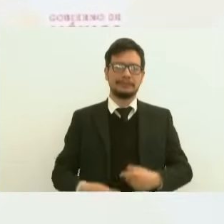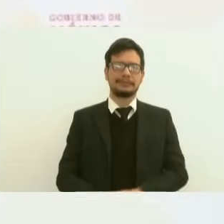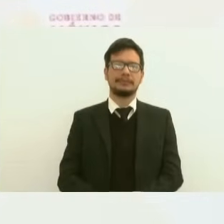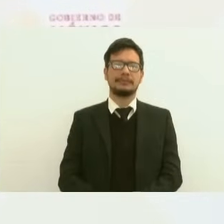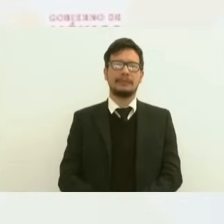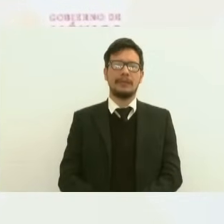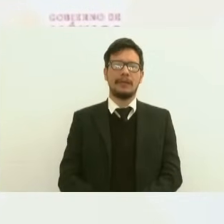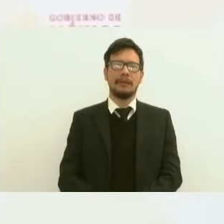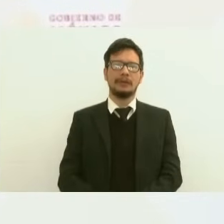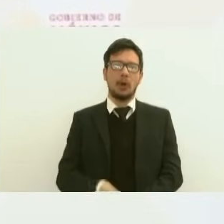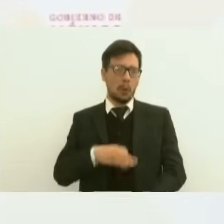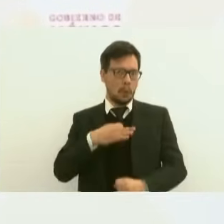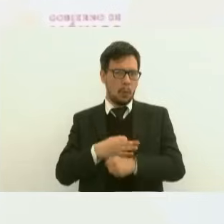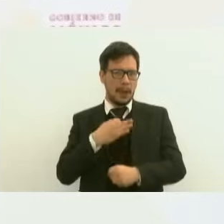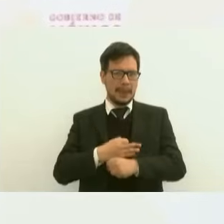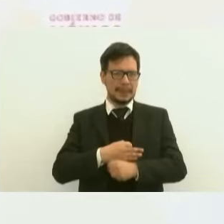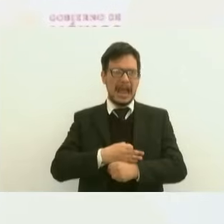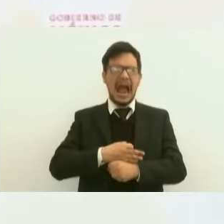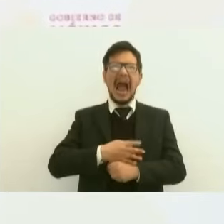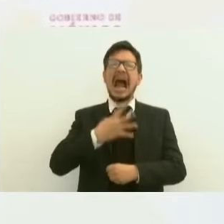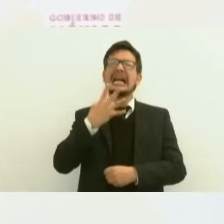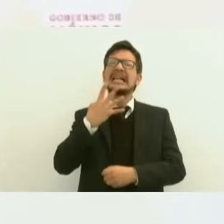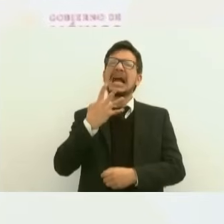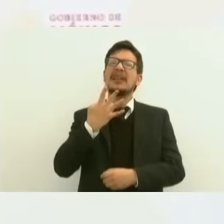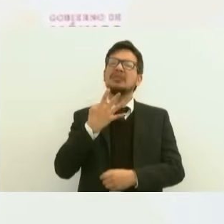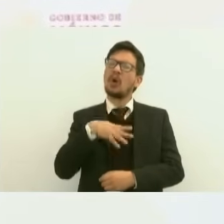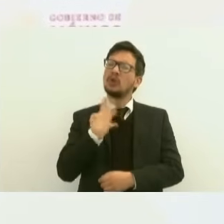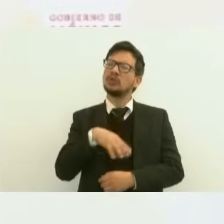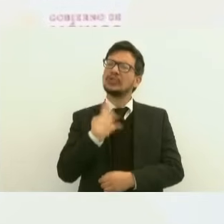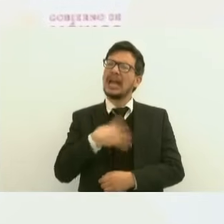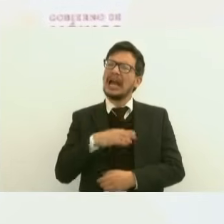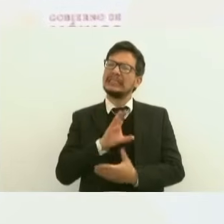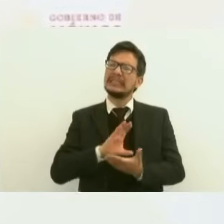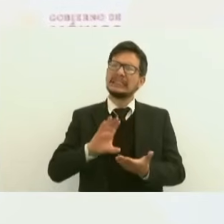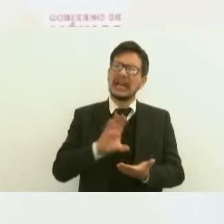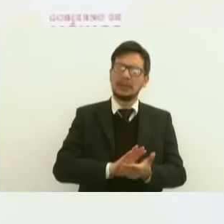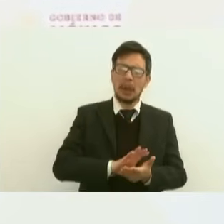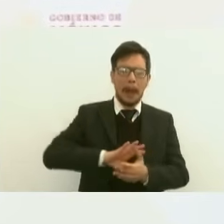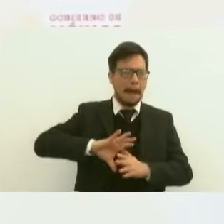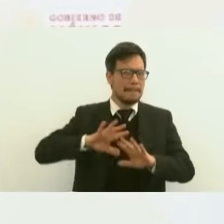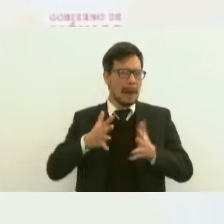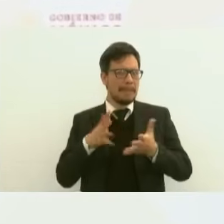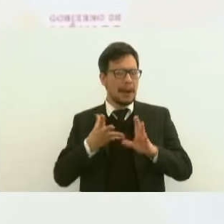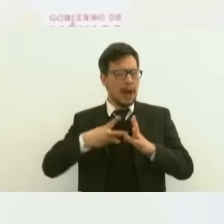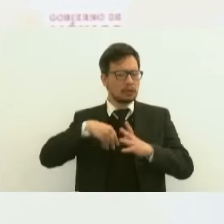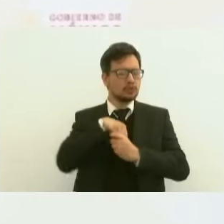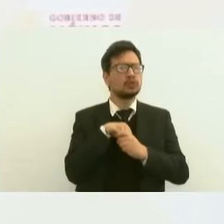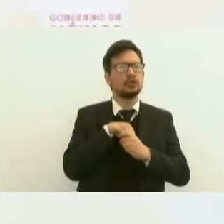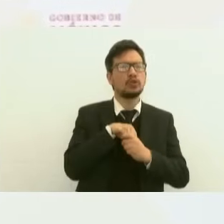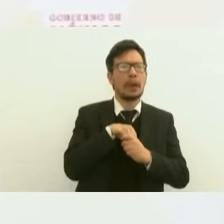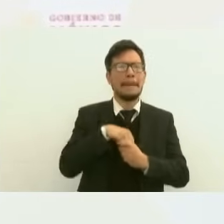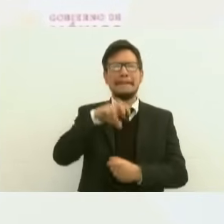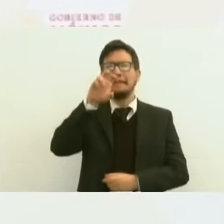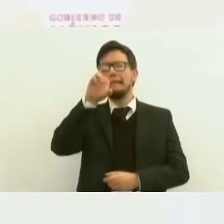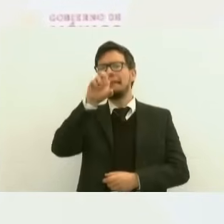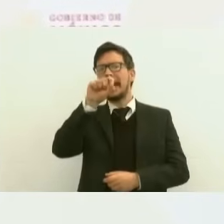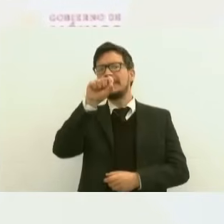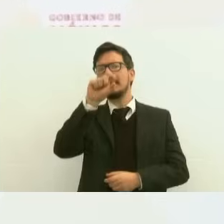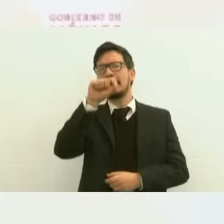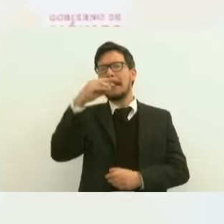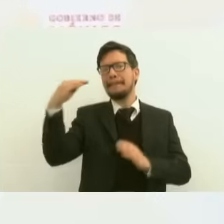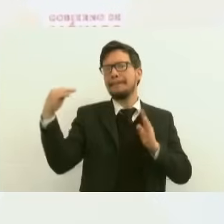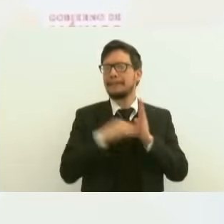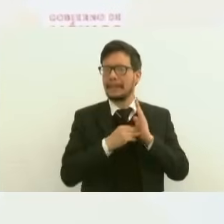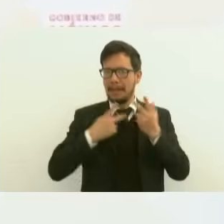federales, existe una población superior a los 20.000 personas. Aunque ninguno de estos